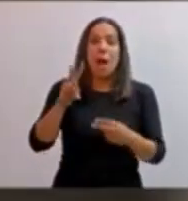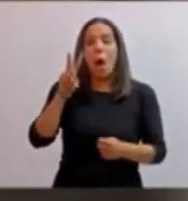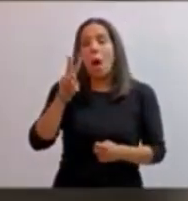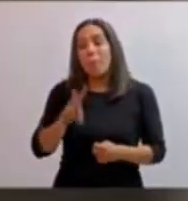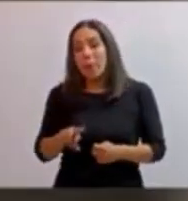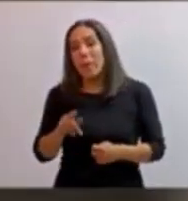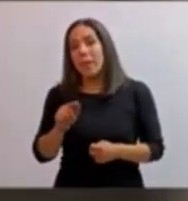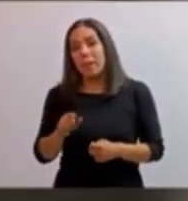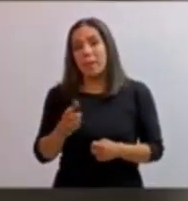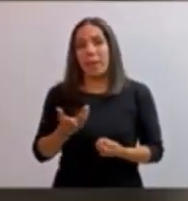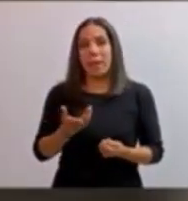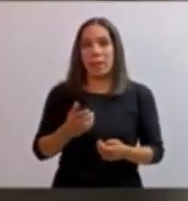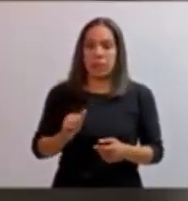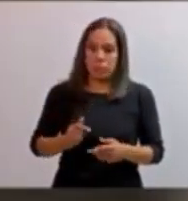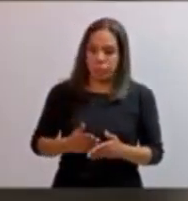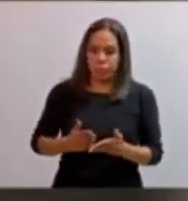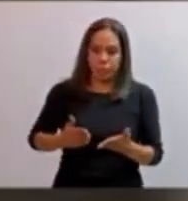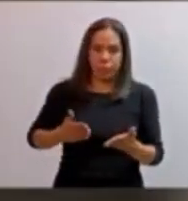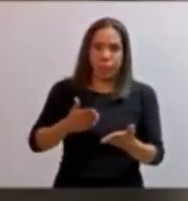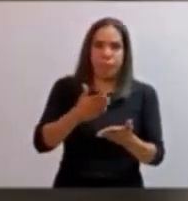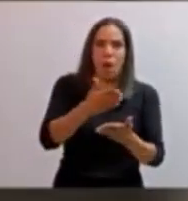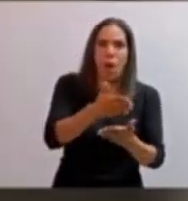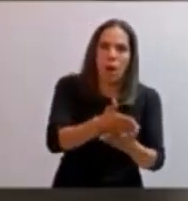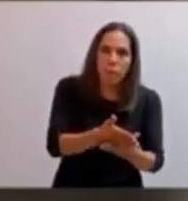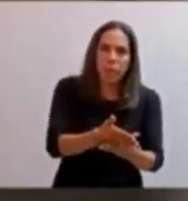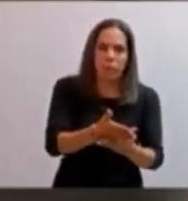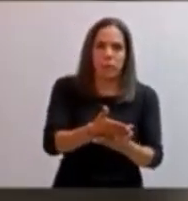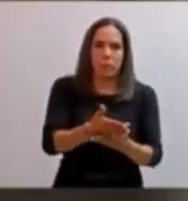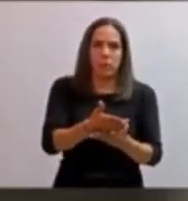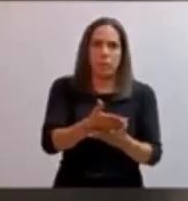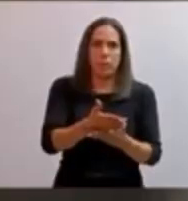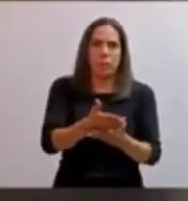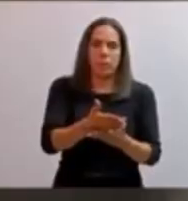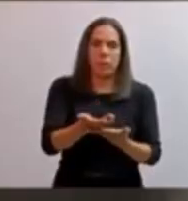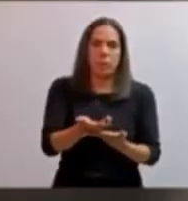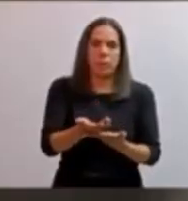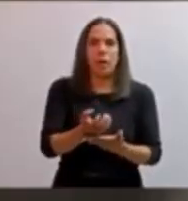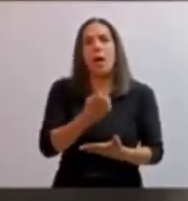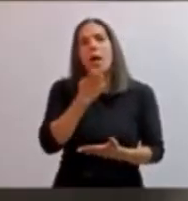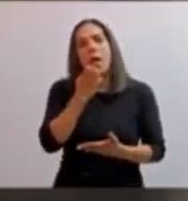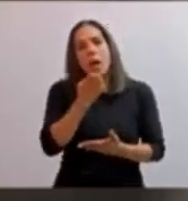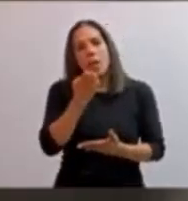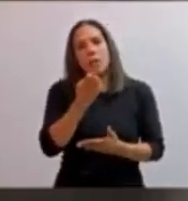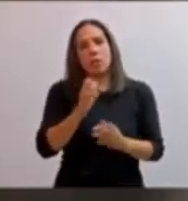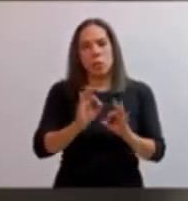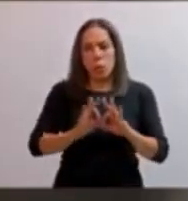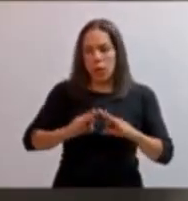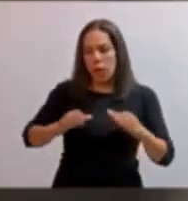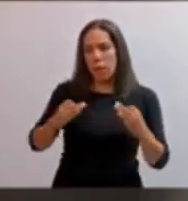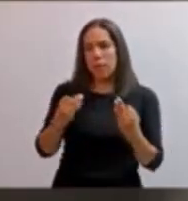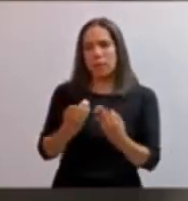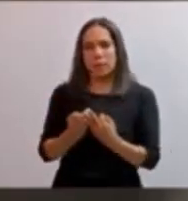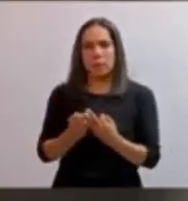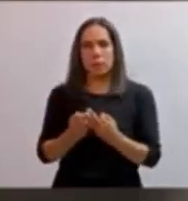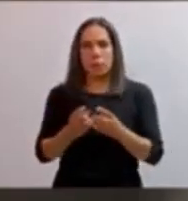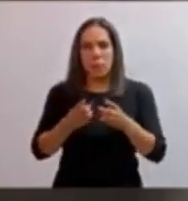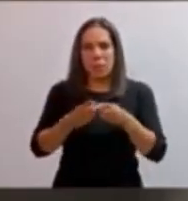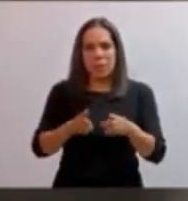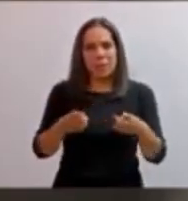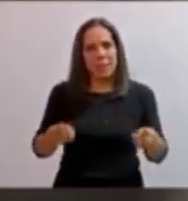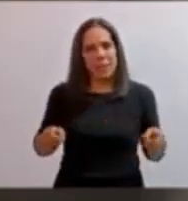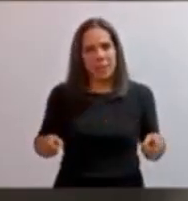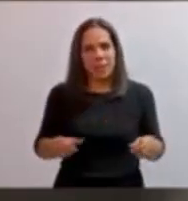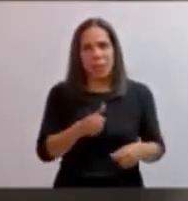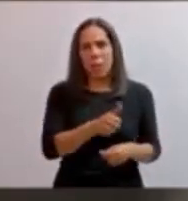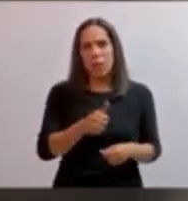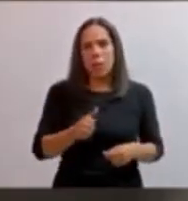para obtener información en torno a los aprendizajes y el desarrollo de las capacidades de los